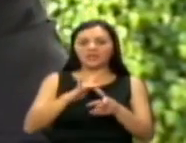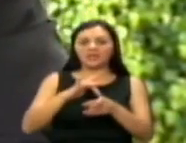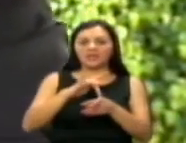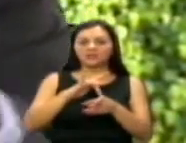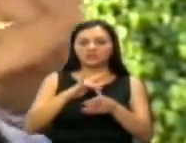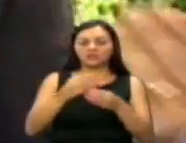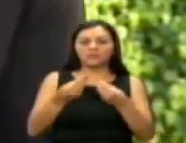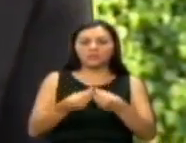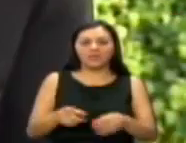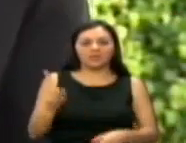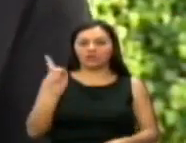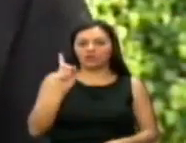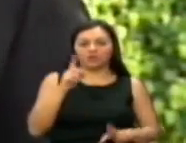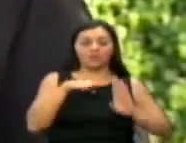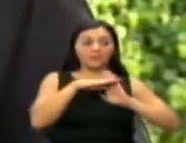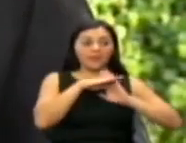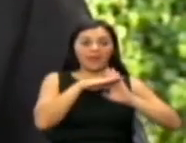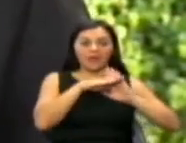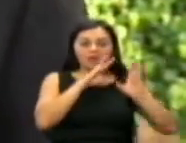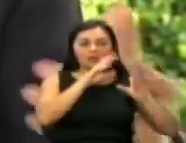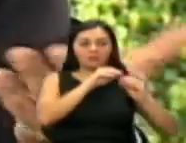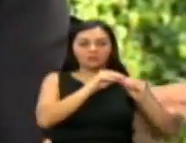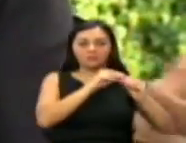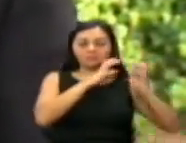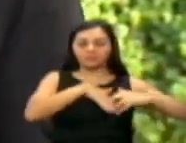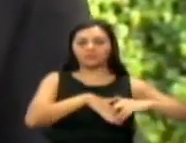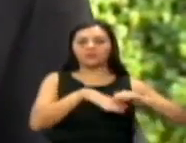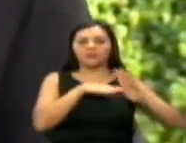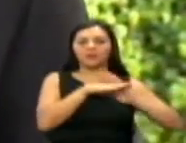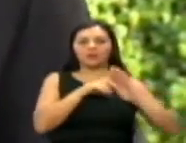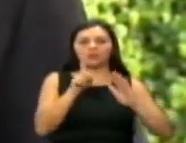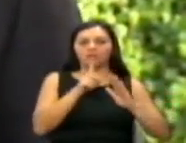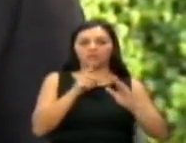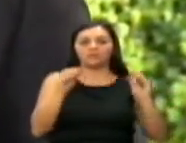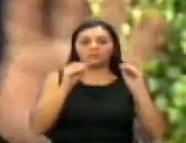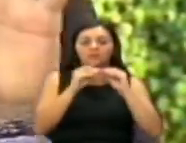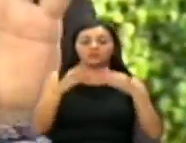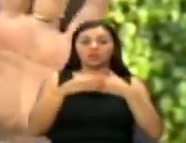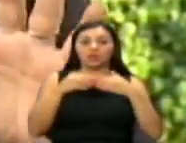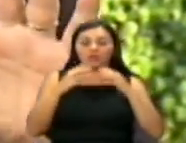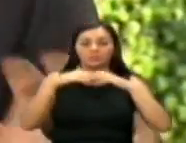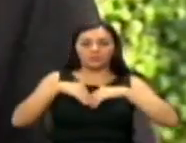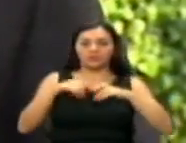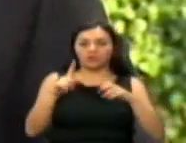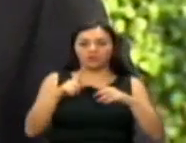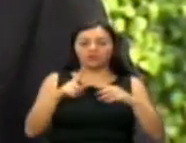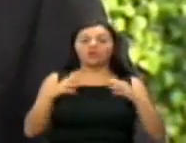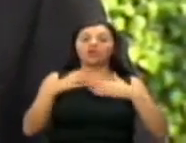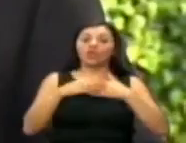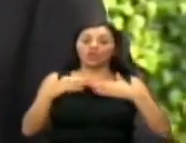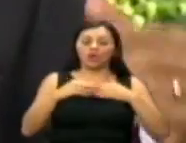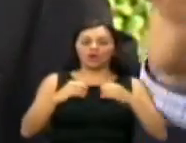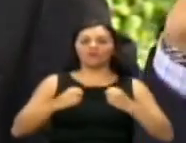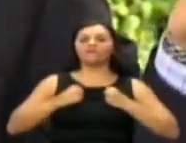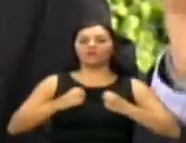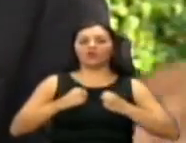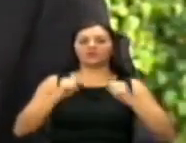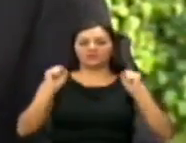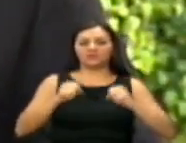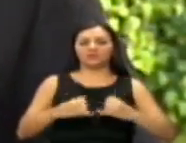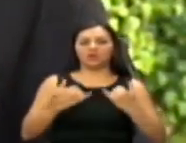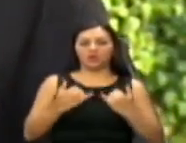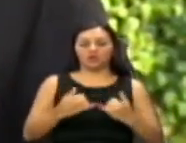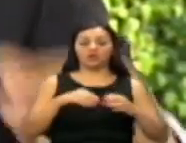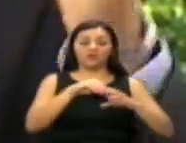los bancos, para no arriesgar una crisis bancaria y para no arriesgar la dolarización. Entonces la dolarización está muy bien reforzada. Por ejemplo, el